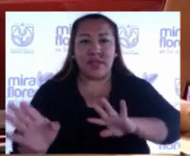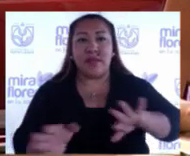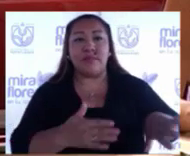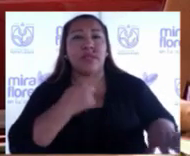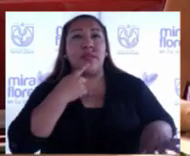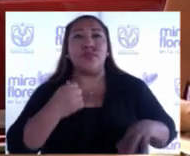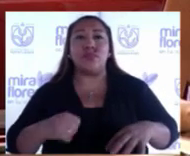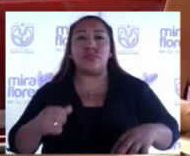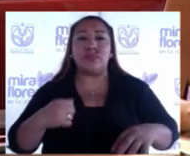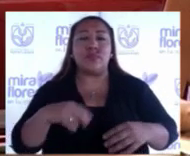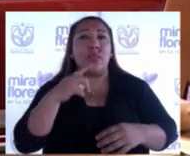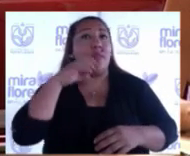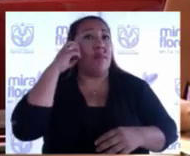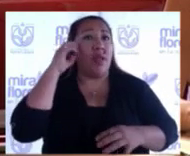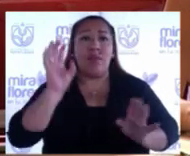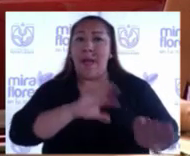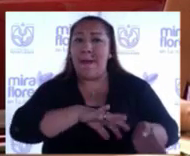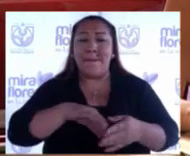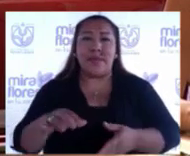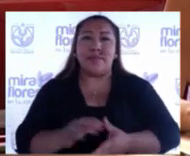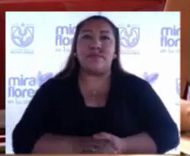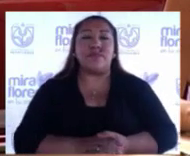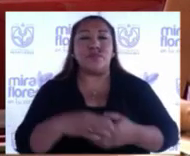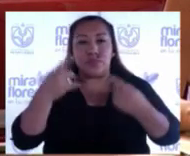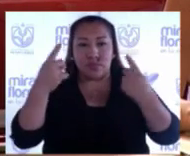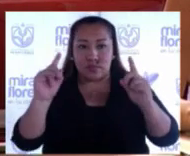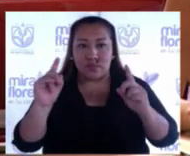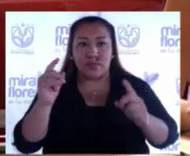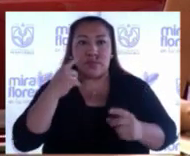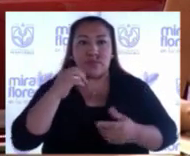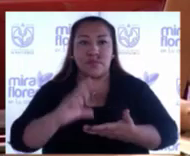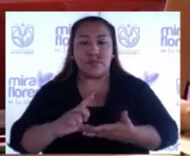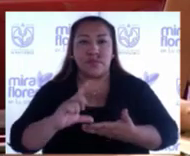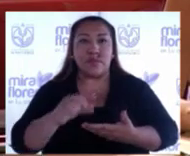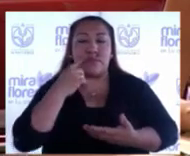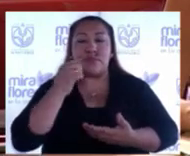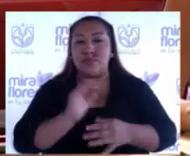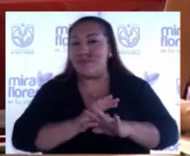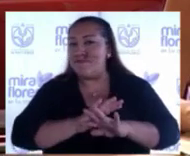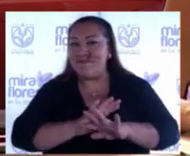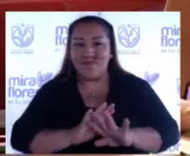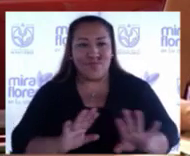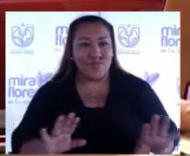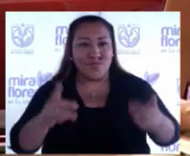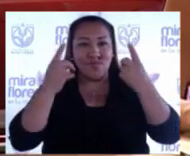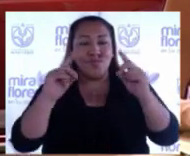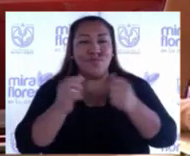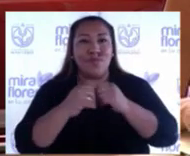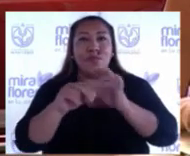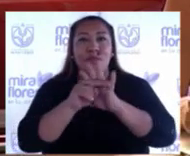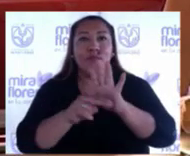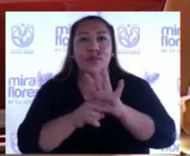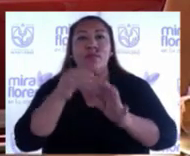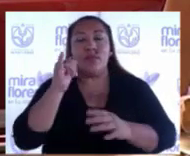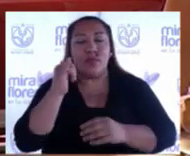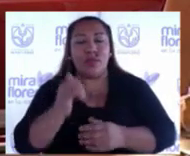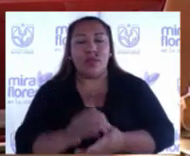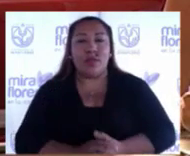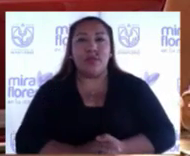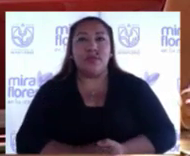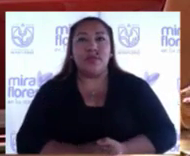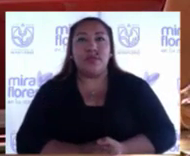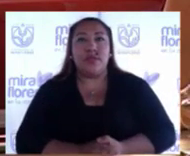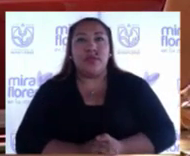Municipalidad Distrital de Miraflores. Es una decisión metropolitana y eso es de acuerdo a la normativa que existe hoy en